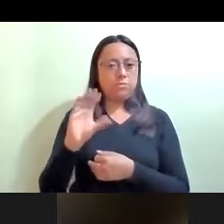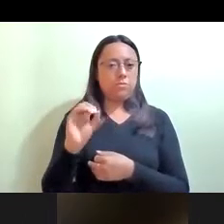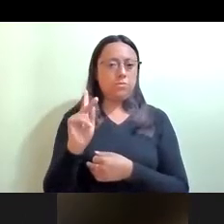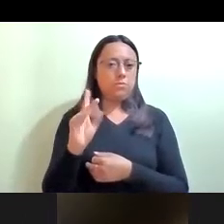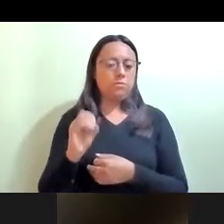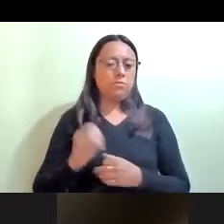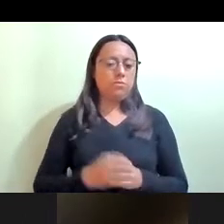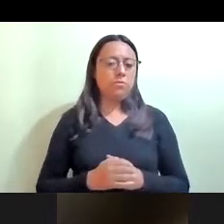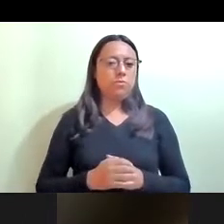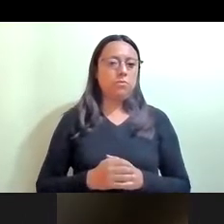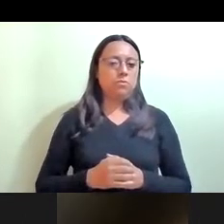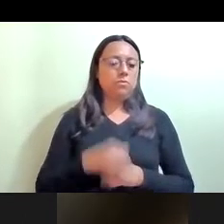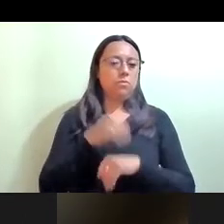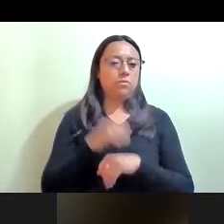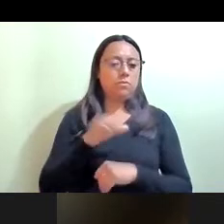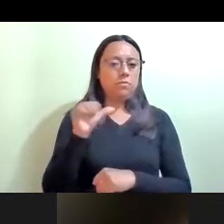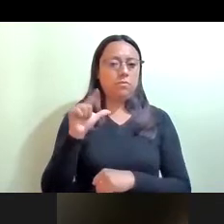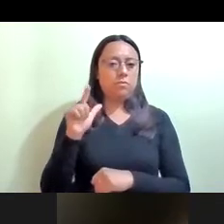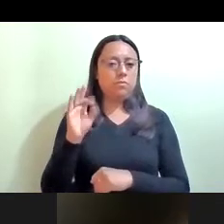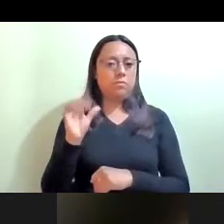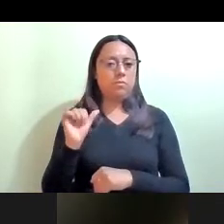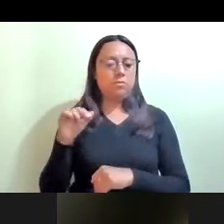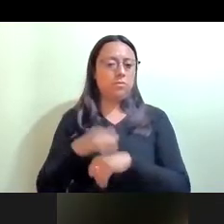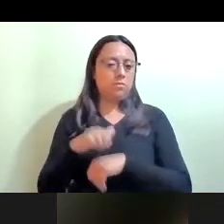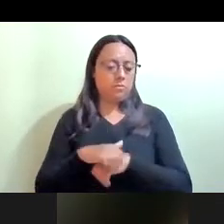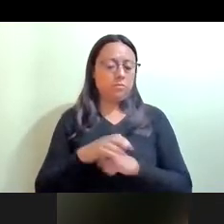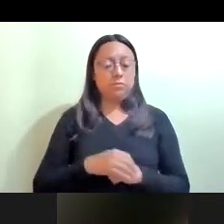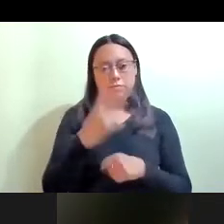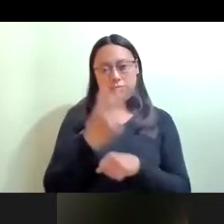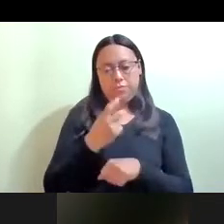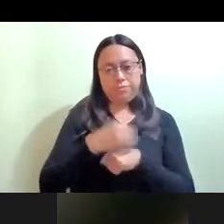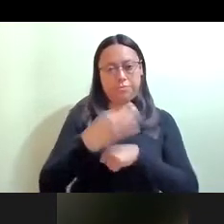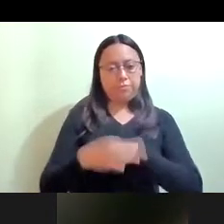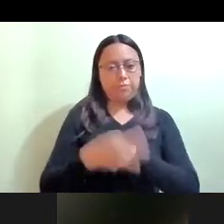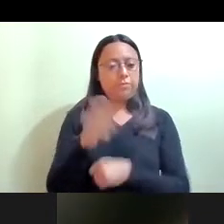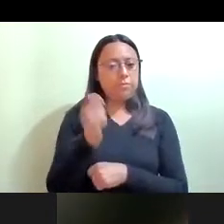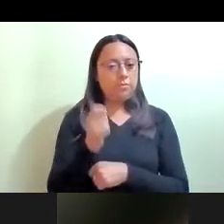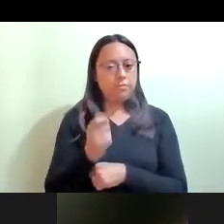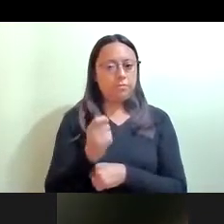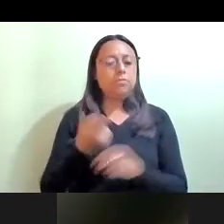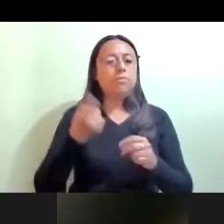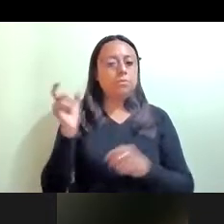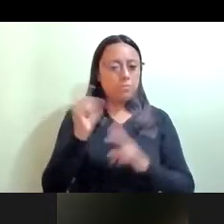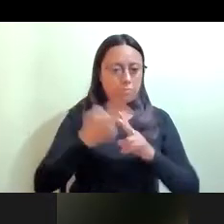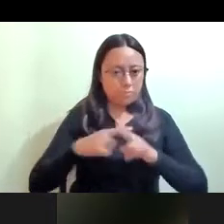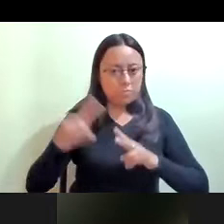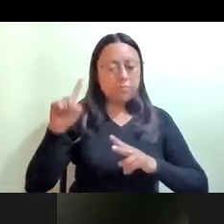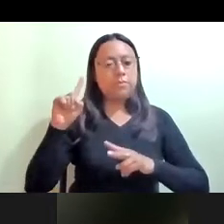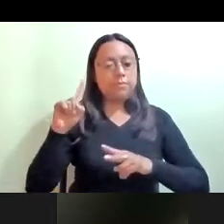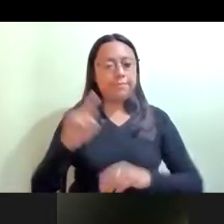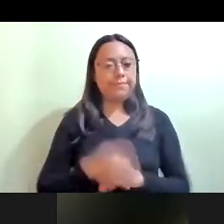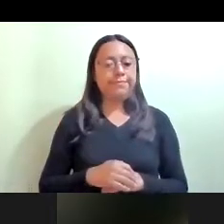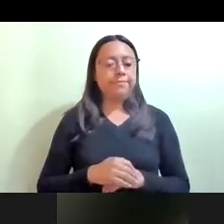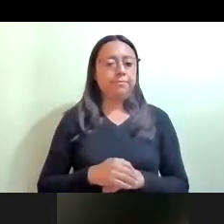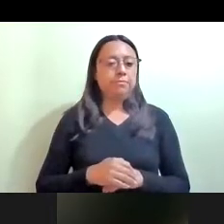con el número alfanumérico tal. Y el segundo transitorio sería, ahora sí, su entrada en vigor, que es lo que es el artículo único. O sea, se